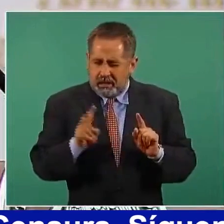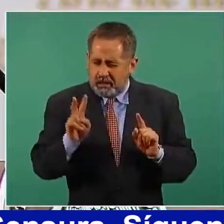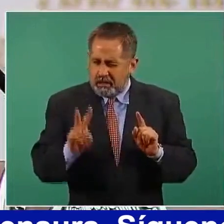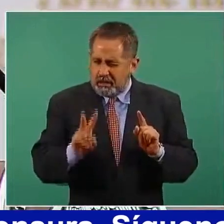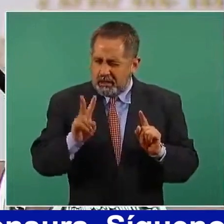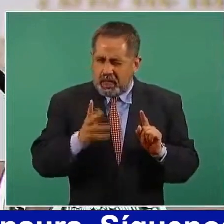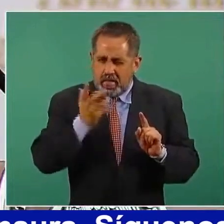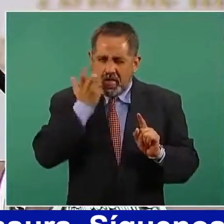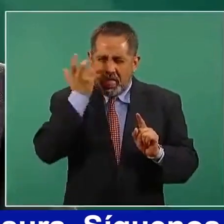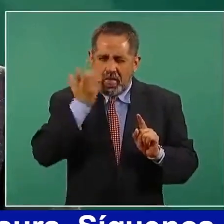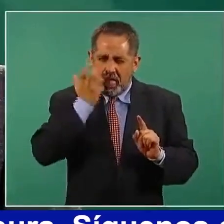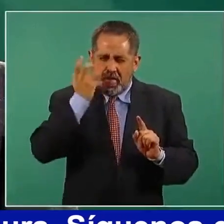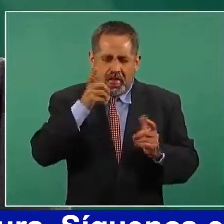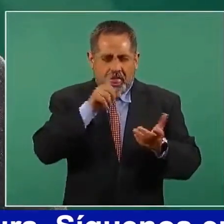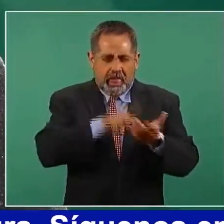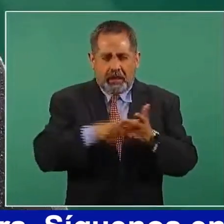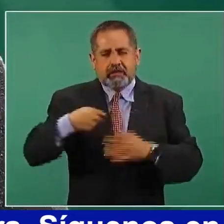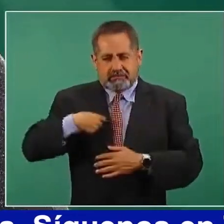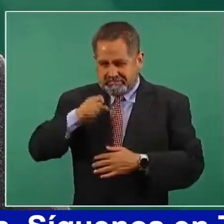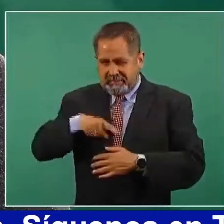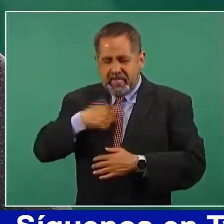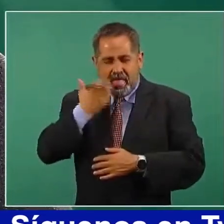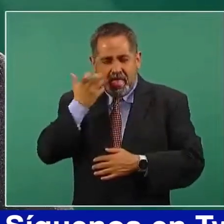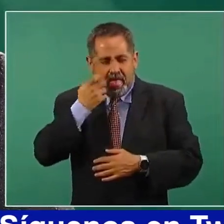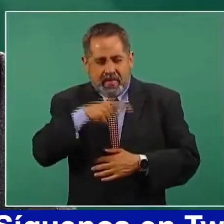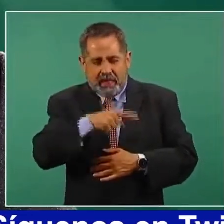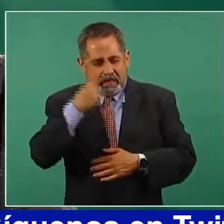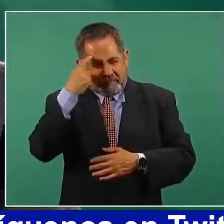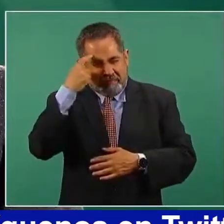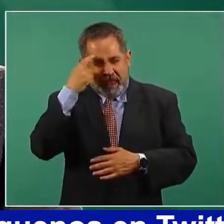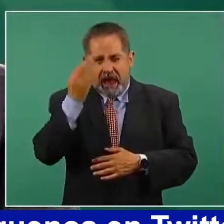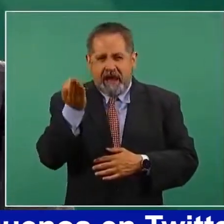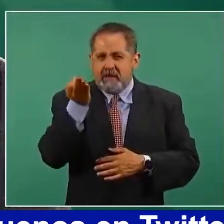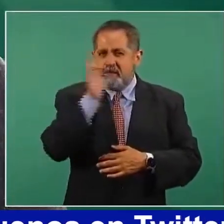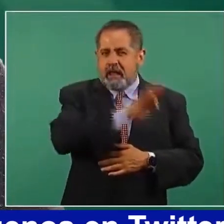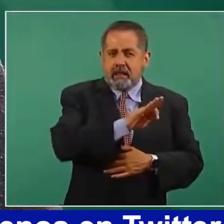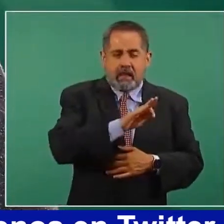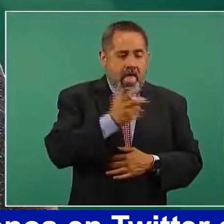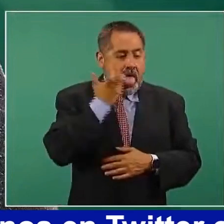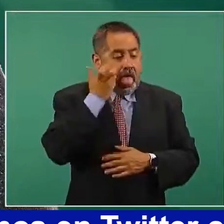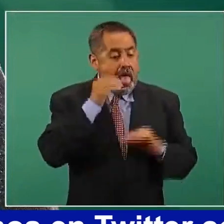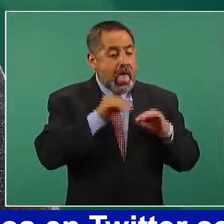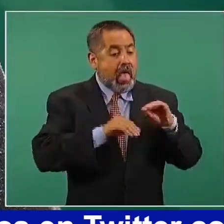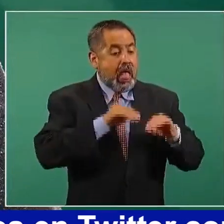original. Muchos sospechan y sospechamos que fue falso.